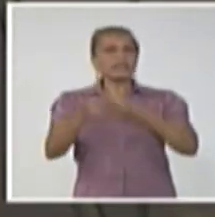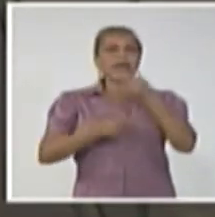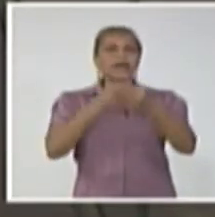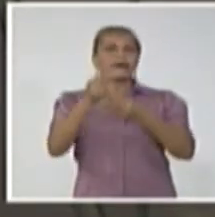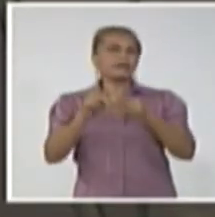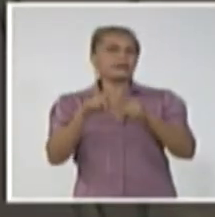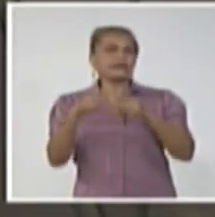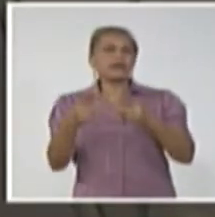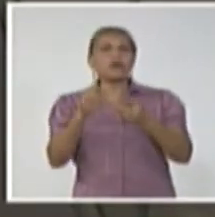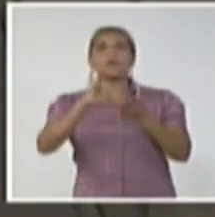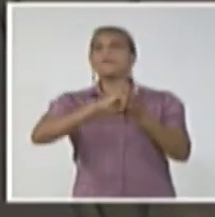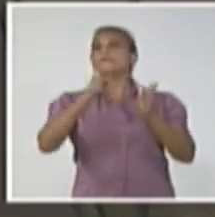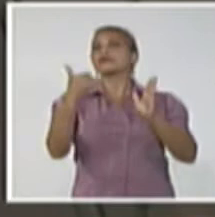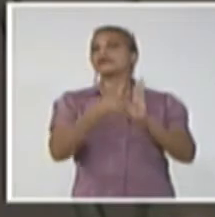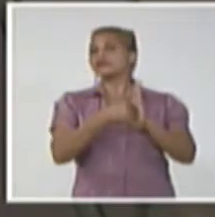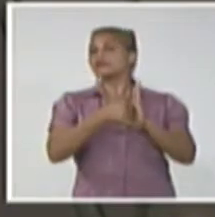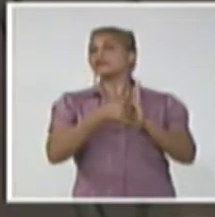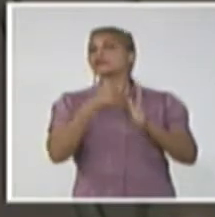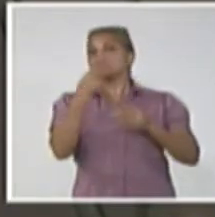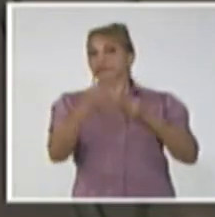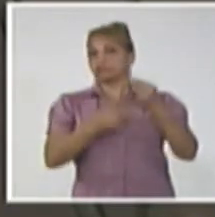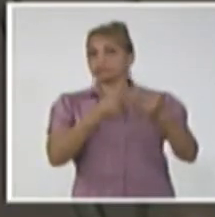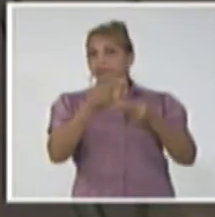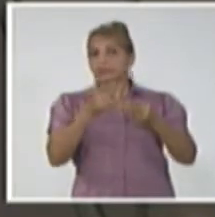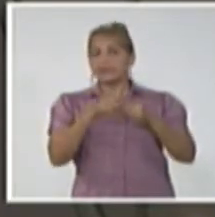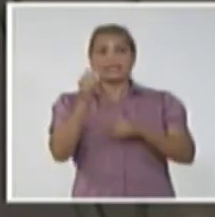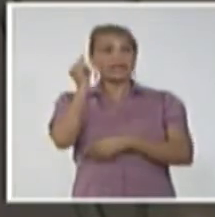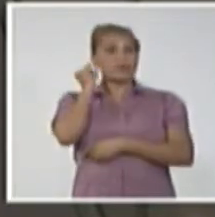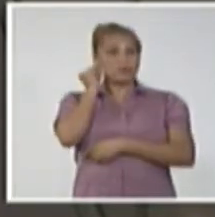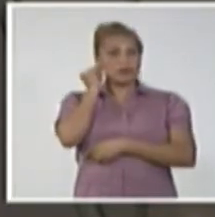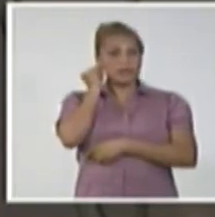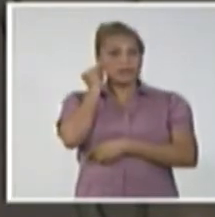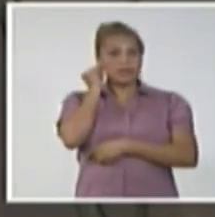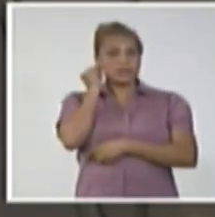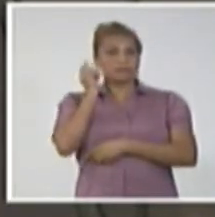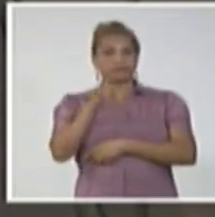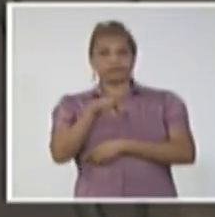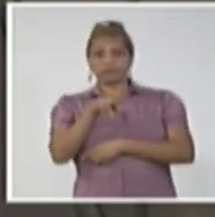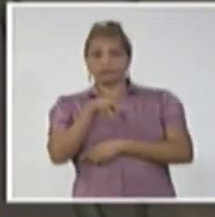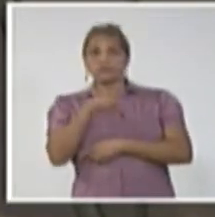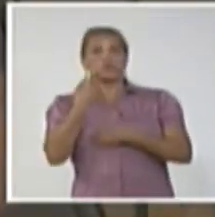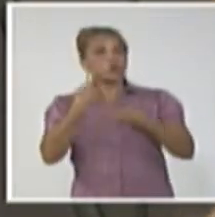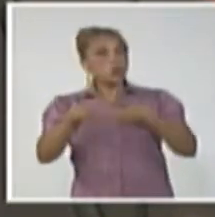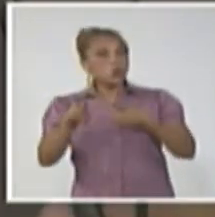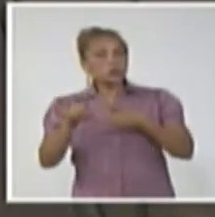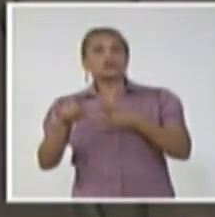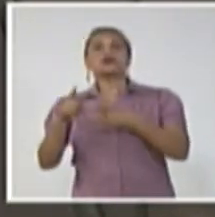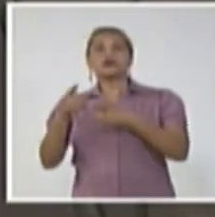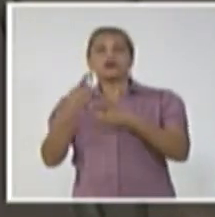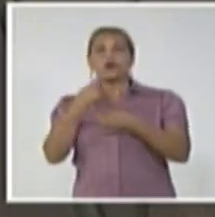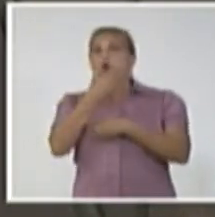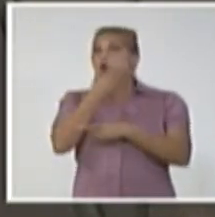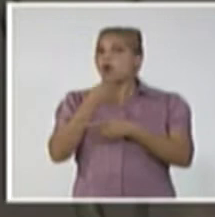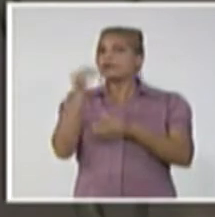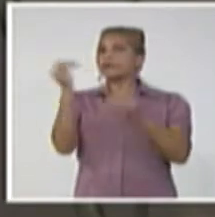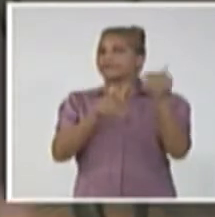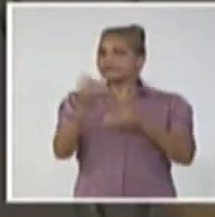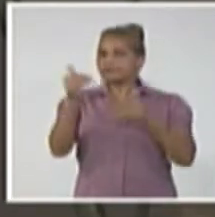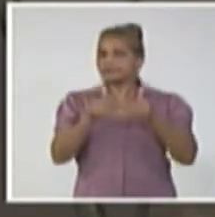que es un proyecto que queremos hacer de las mujeres lesbianas junto con la gente allí del Fanguito y otros jóvenes que participan